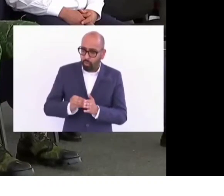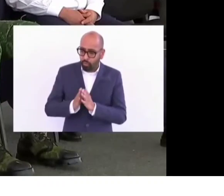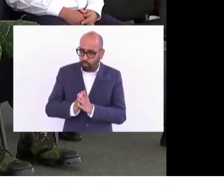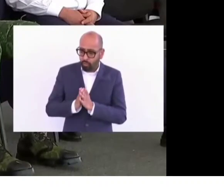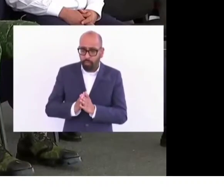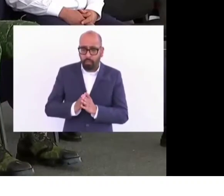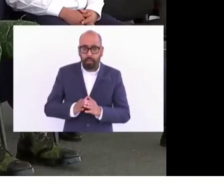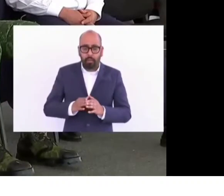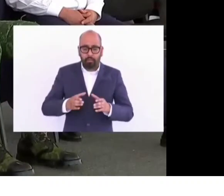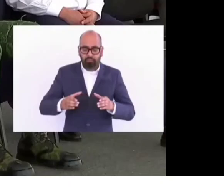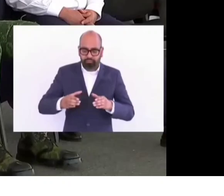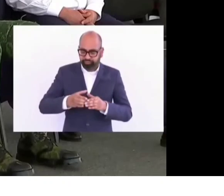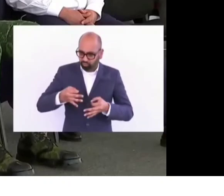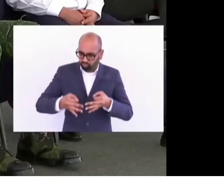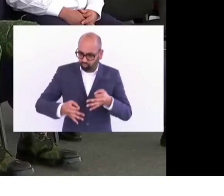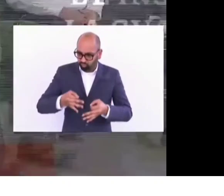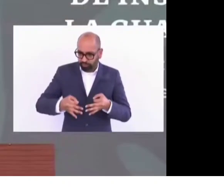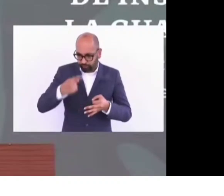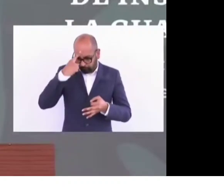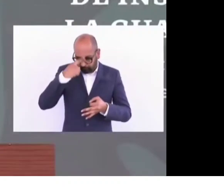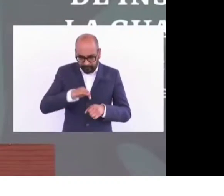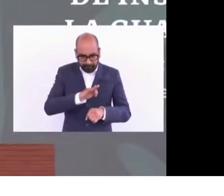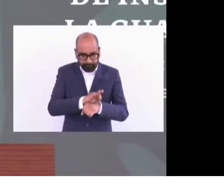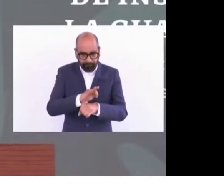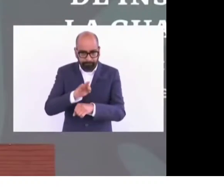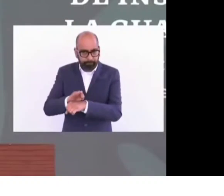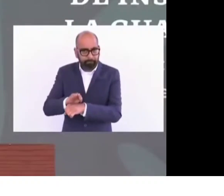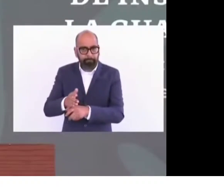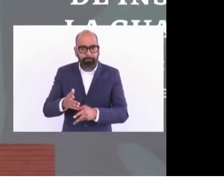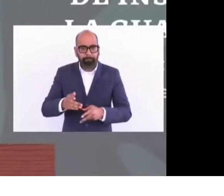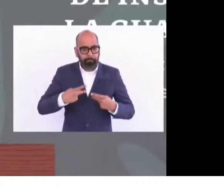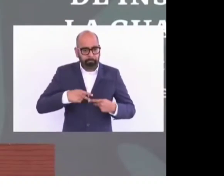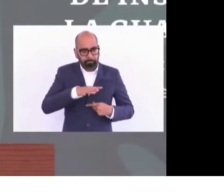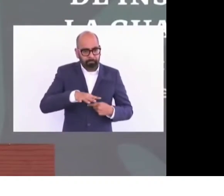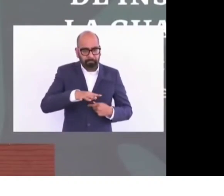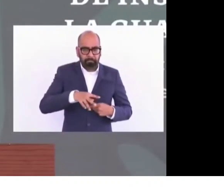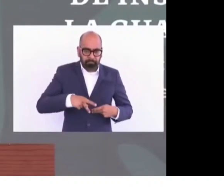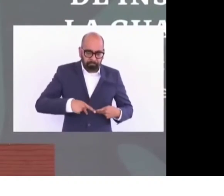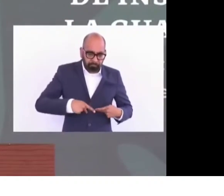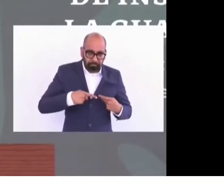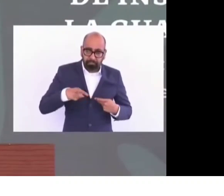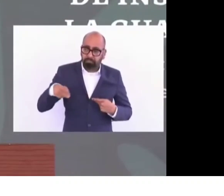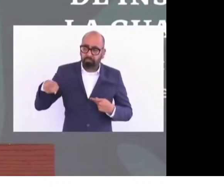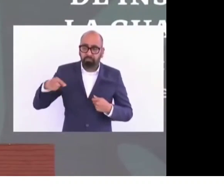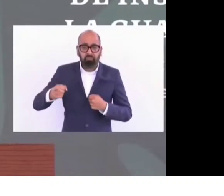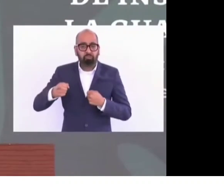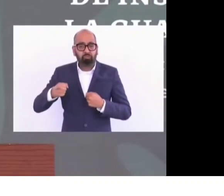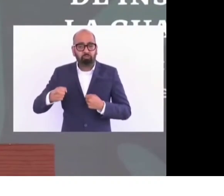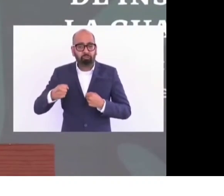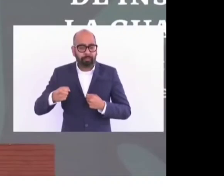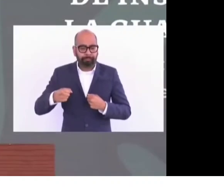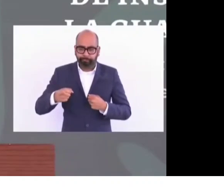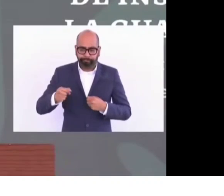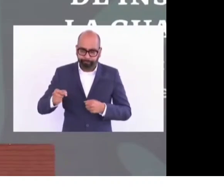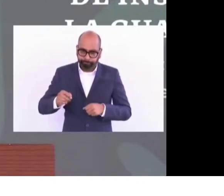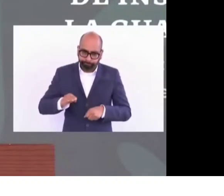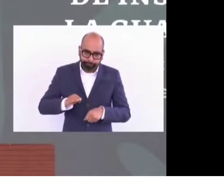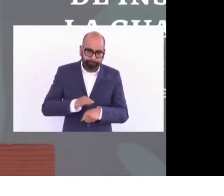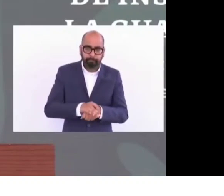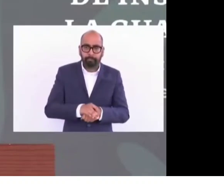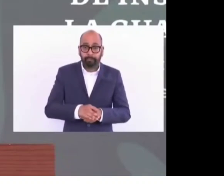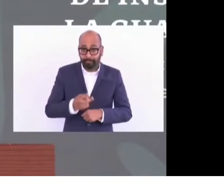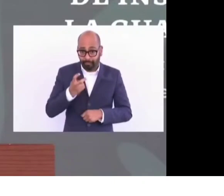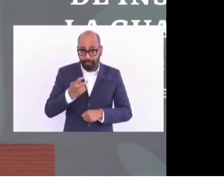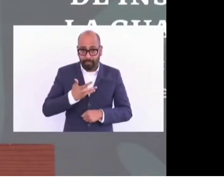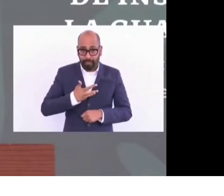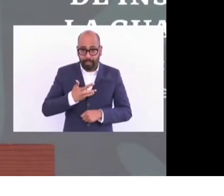de los abusos que comete el fuerte. Eso era Morelos. Esos son los sentimientos de la nación.